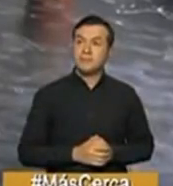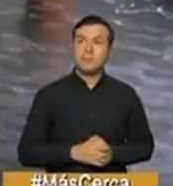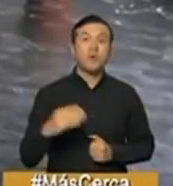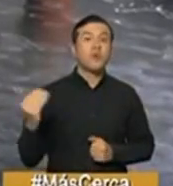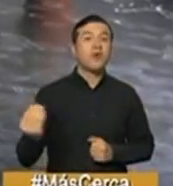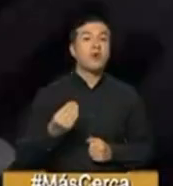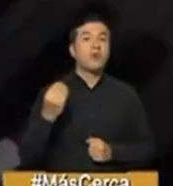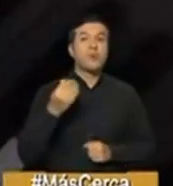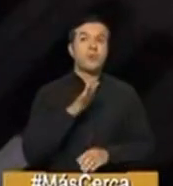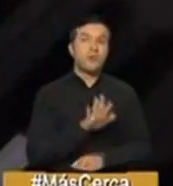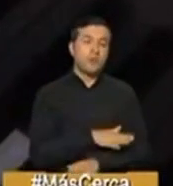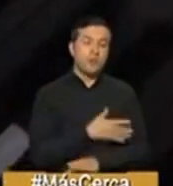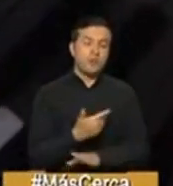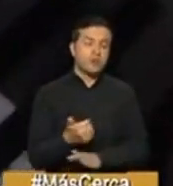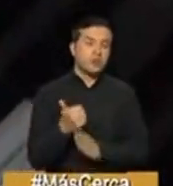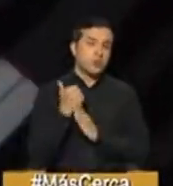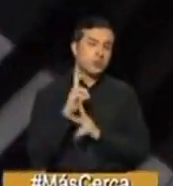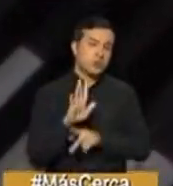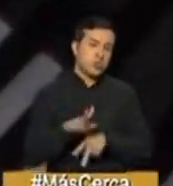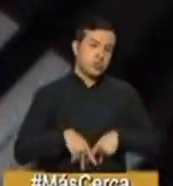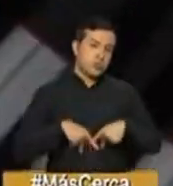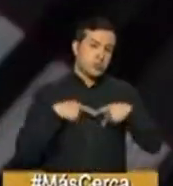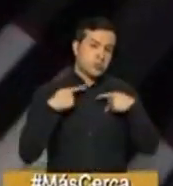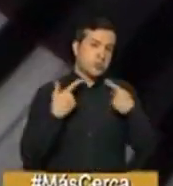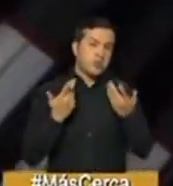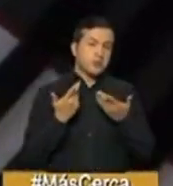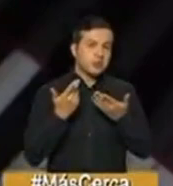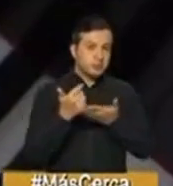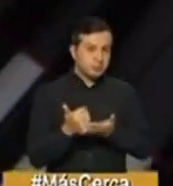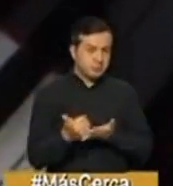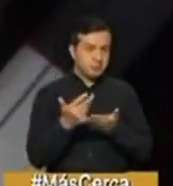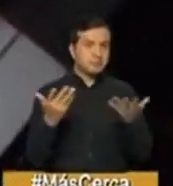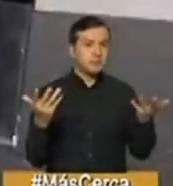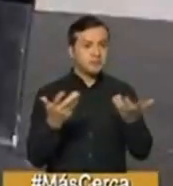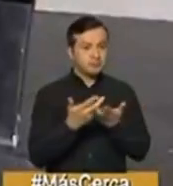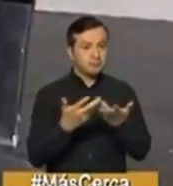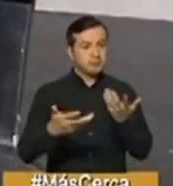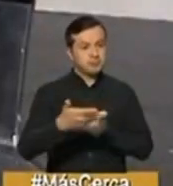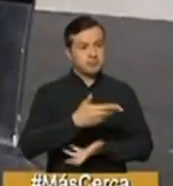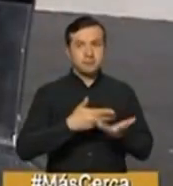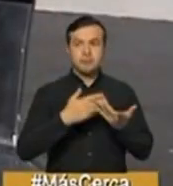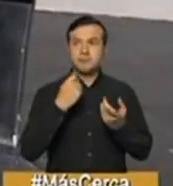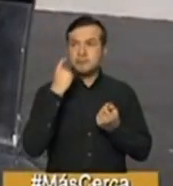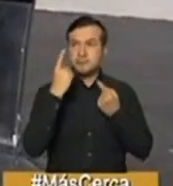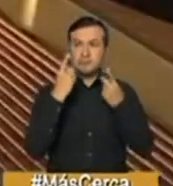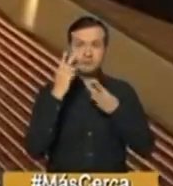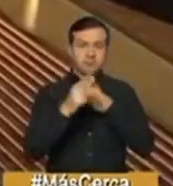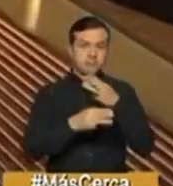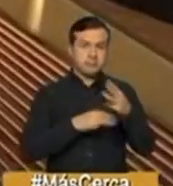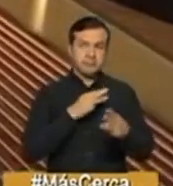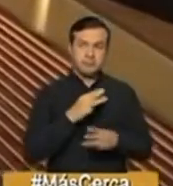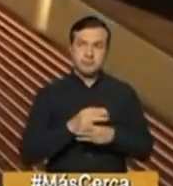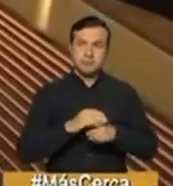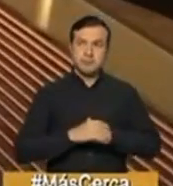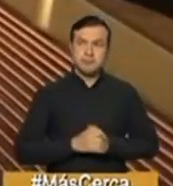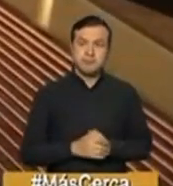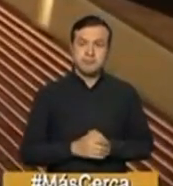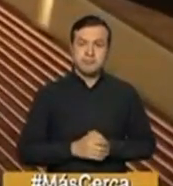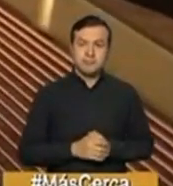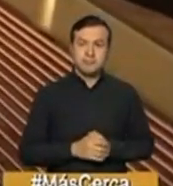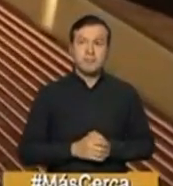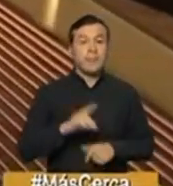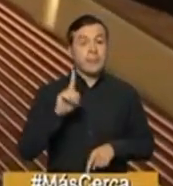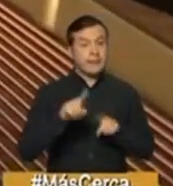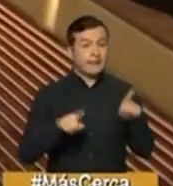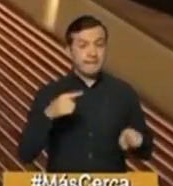Para los jóvenes, la música marca su vida y llega a ser el medio para relacionarse y entender el mundo a su manera.